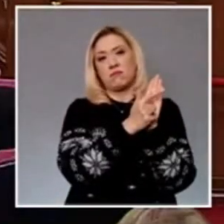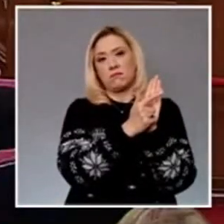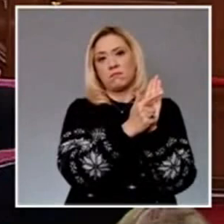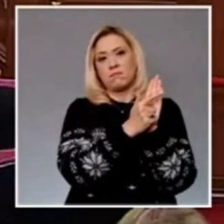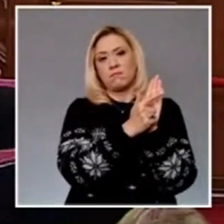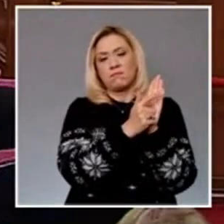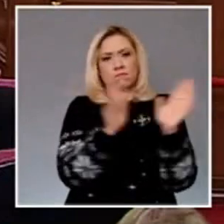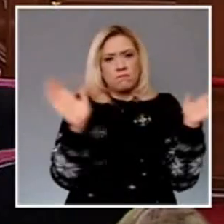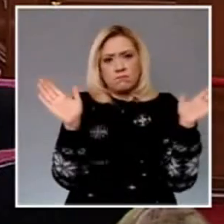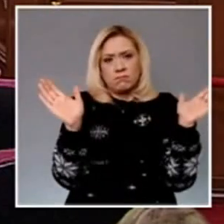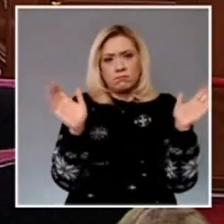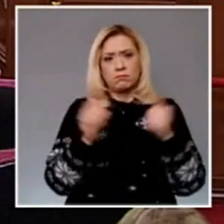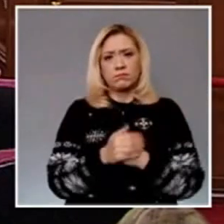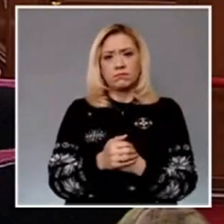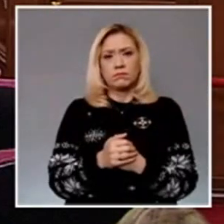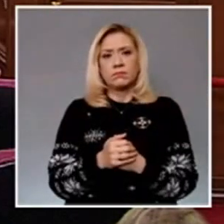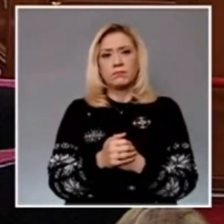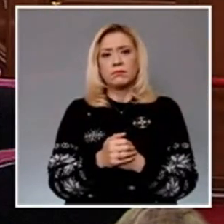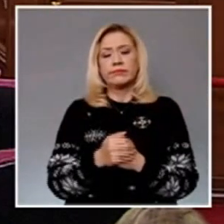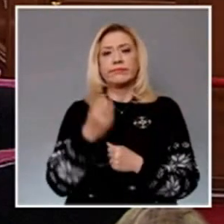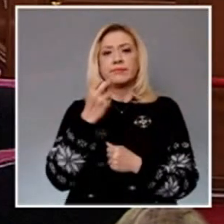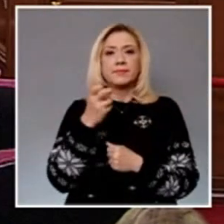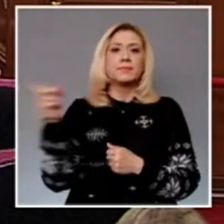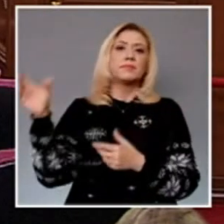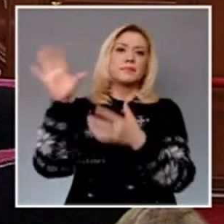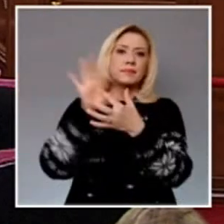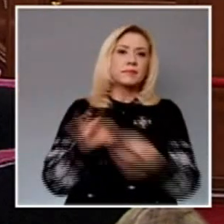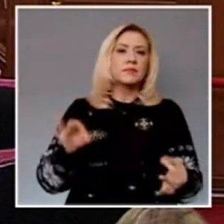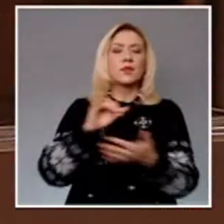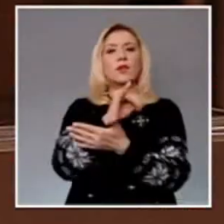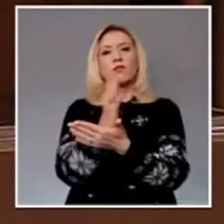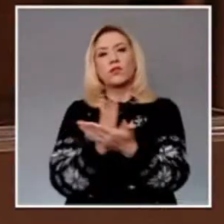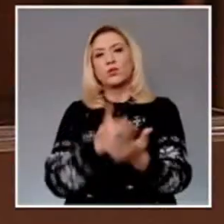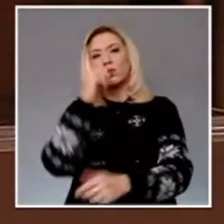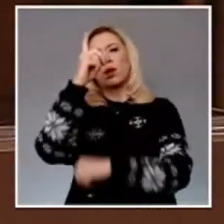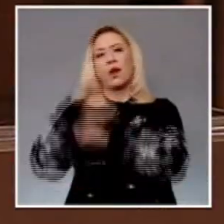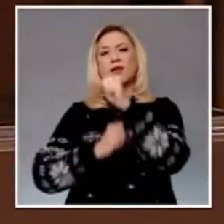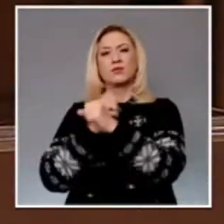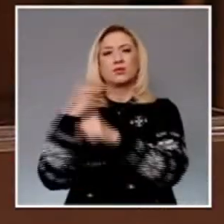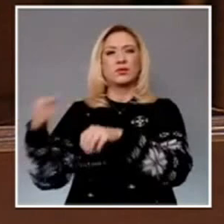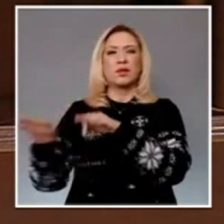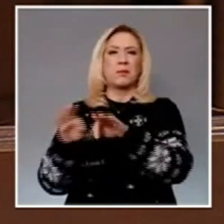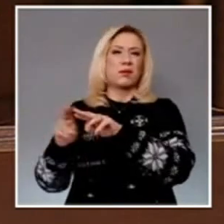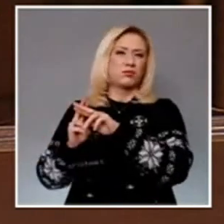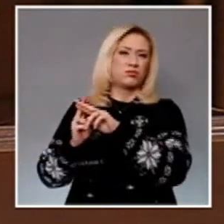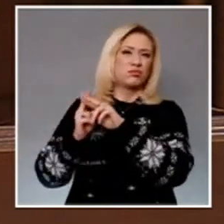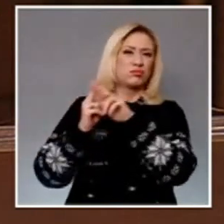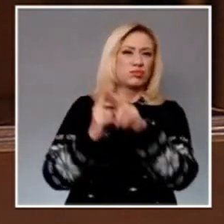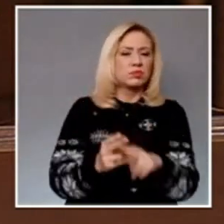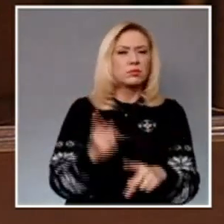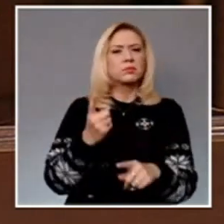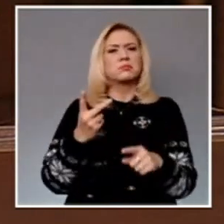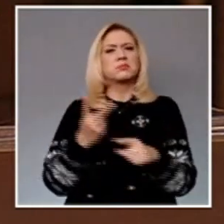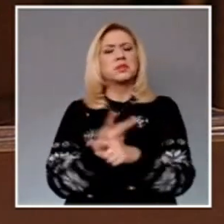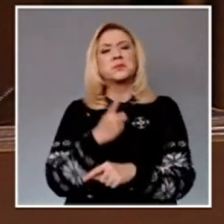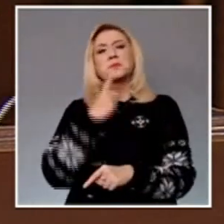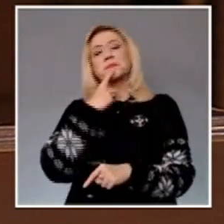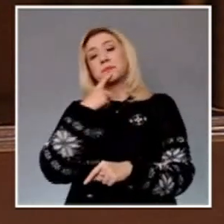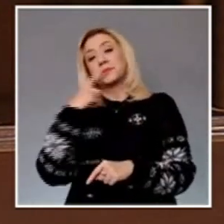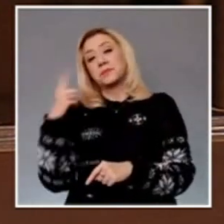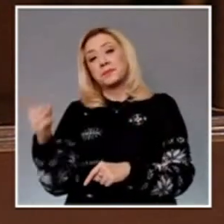Al rendir el informe anual de labores de la segunda sala de la Suprema Corte, el ministro Pérez Dayán